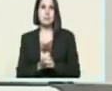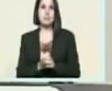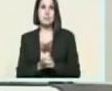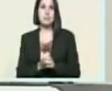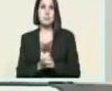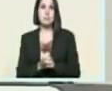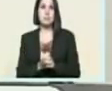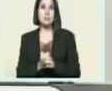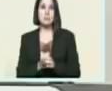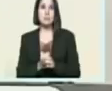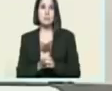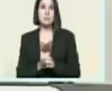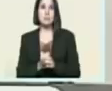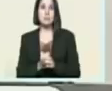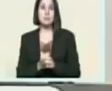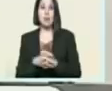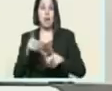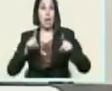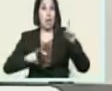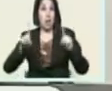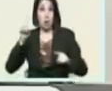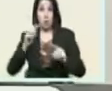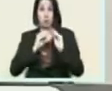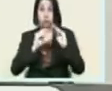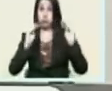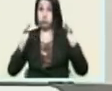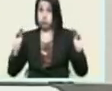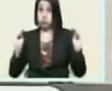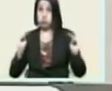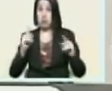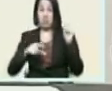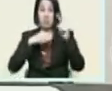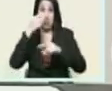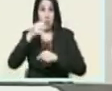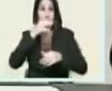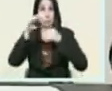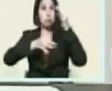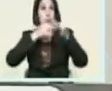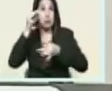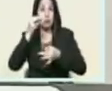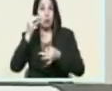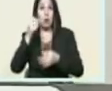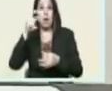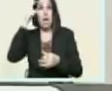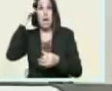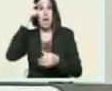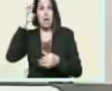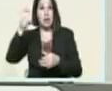Bueno, estos son algunos de los anuncios, yo creo que esto hay que explicarlo bien. Toma nota, Ernesto.